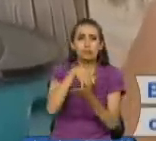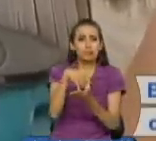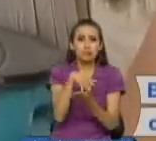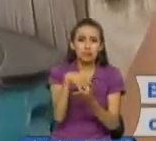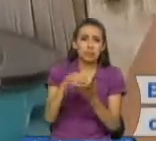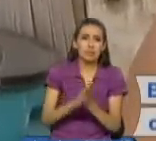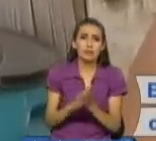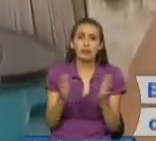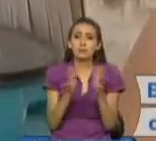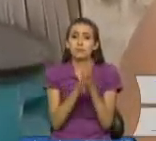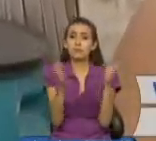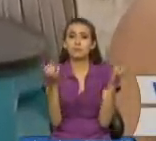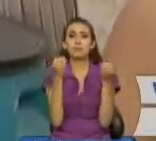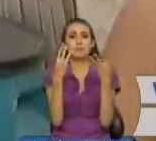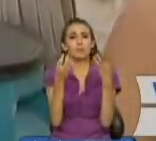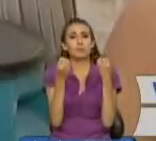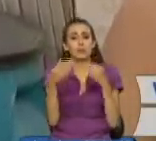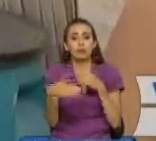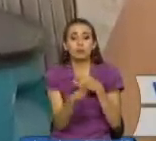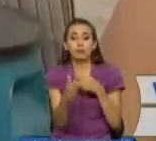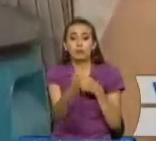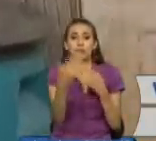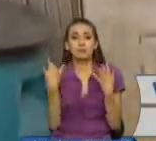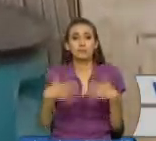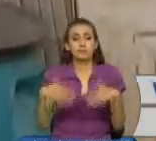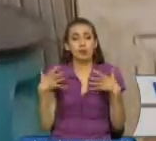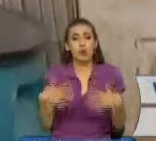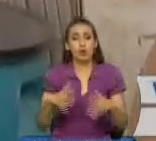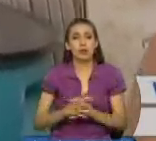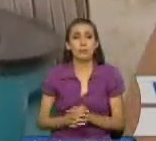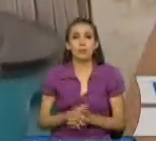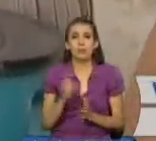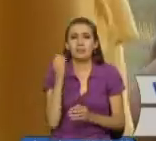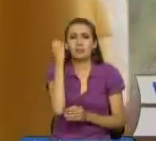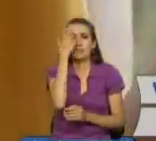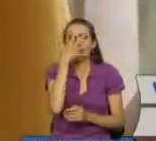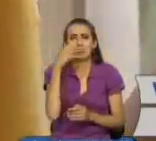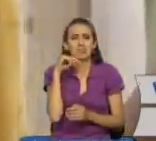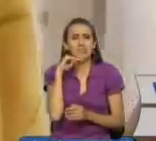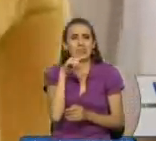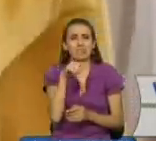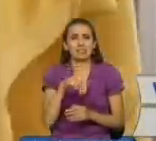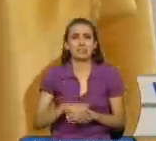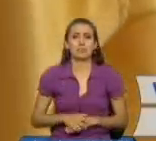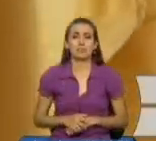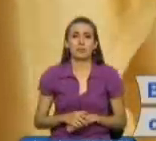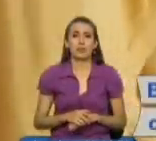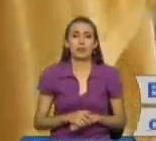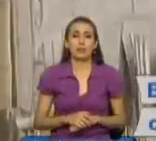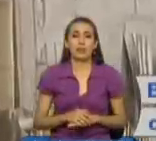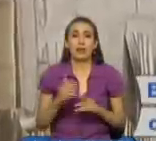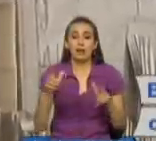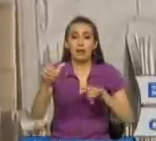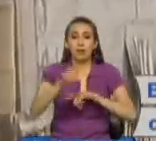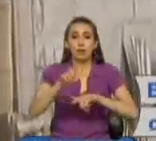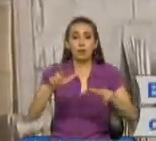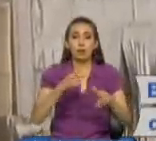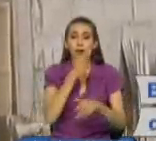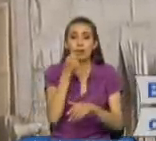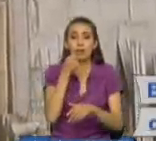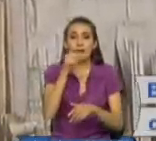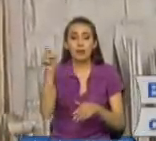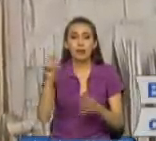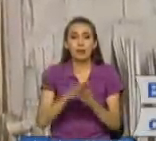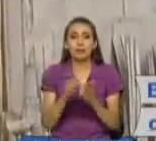muchas cosas aquí hasta culebras he tenido en mi casa esto era feísimo nelli es una vecina del sector las Marías ella también fue